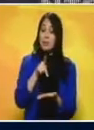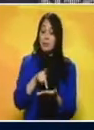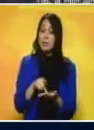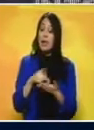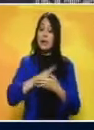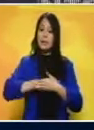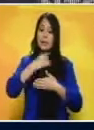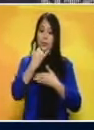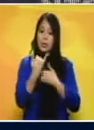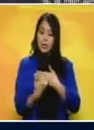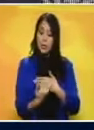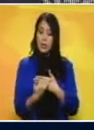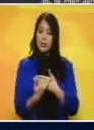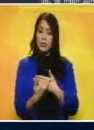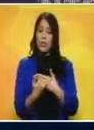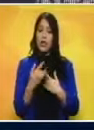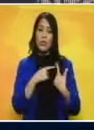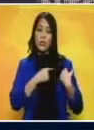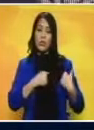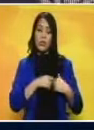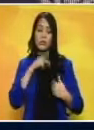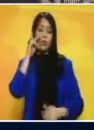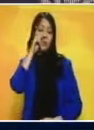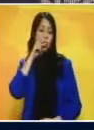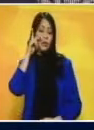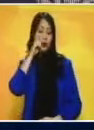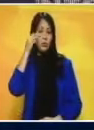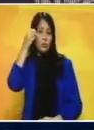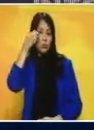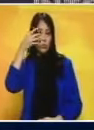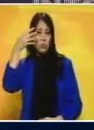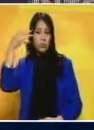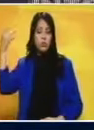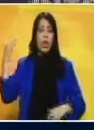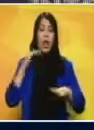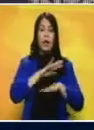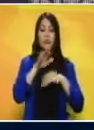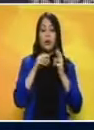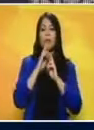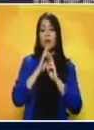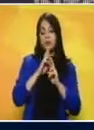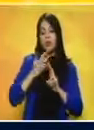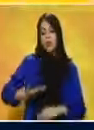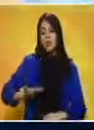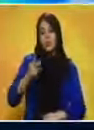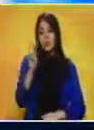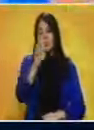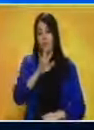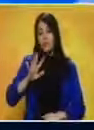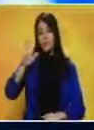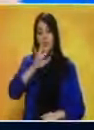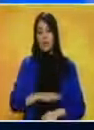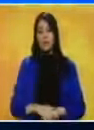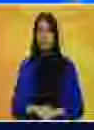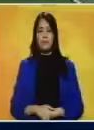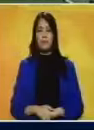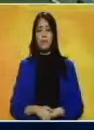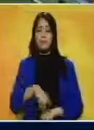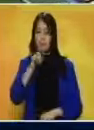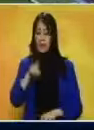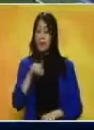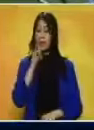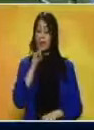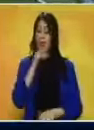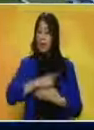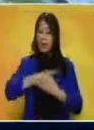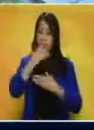en este proyecto de Corazón Vinotinto, que nos va a hacer soñar a todos, porque el resultado va a ser para toda Venezuela. Jiménez de igual manera informó que